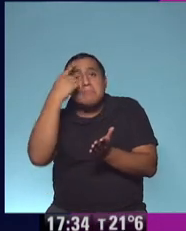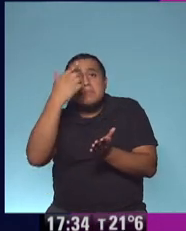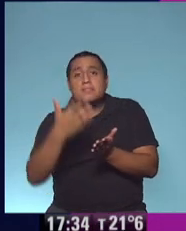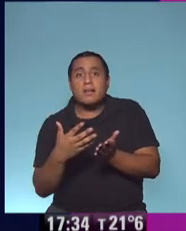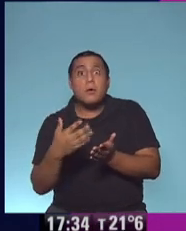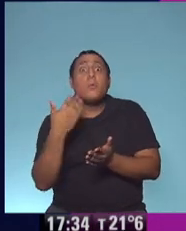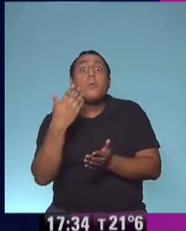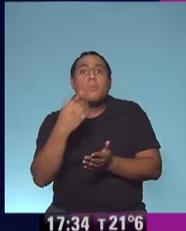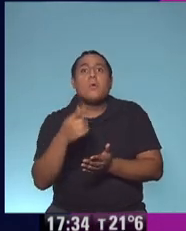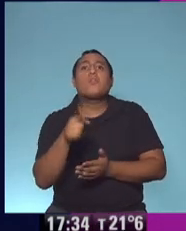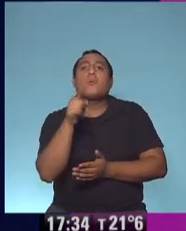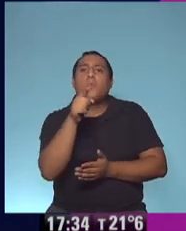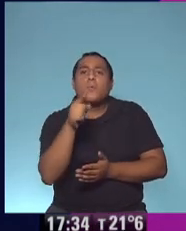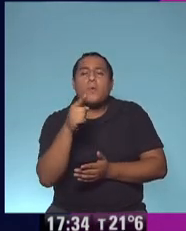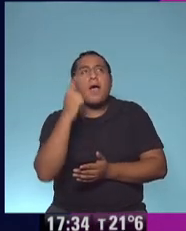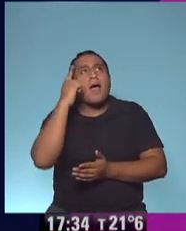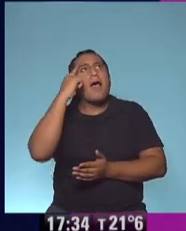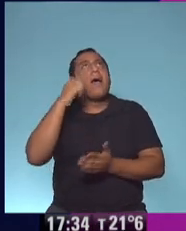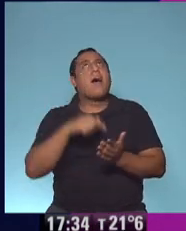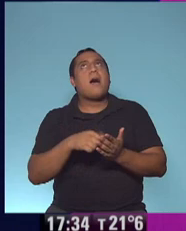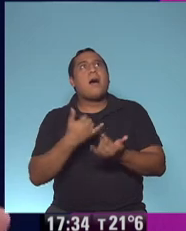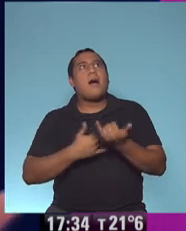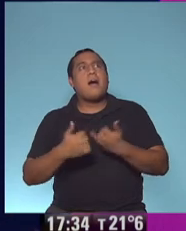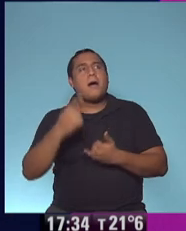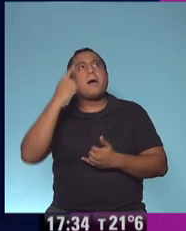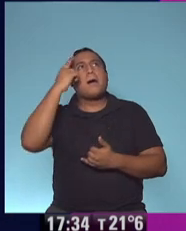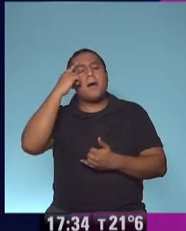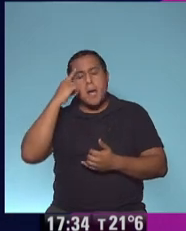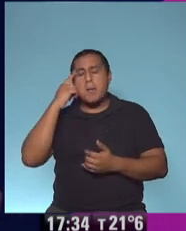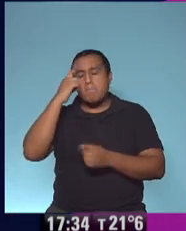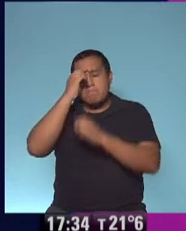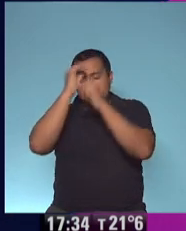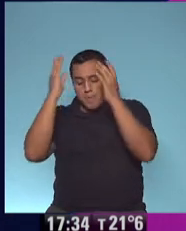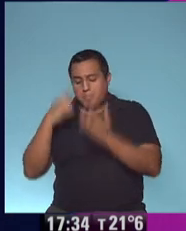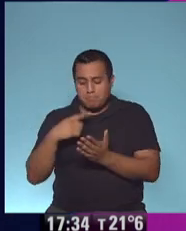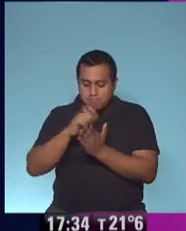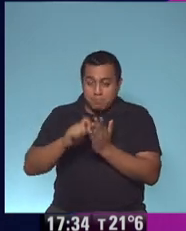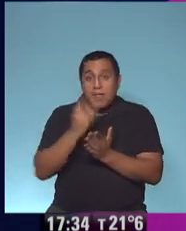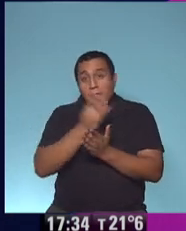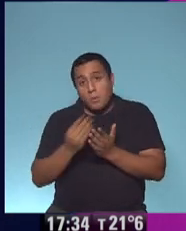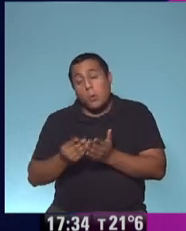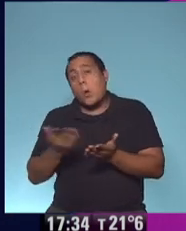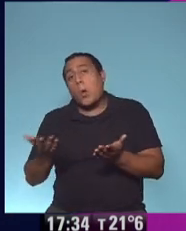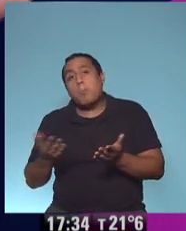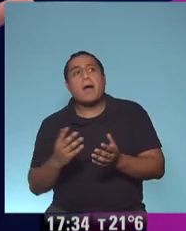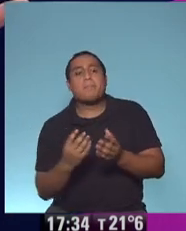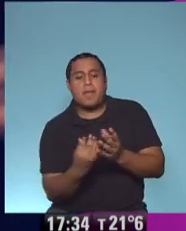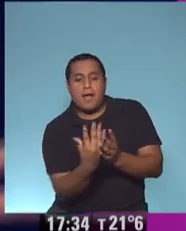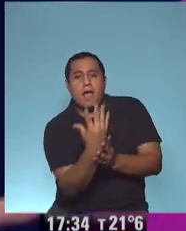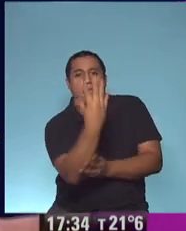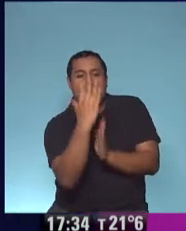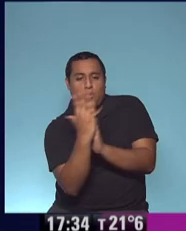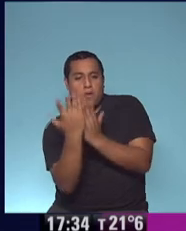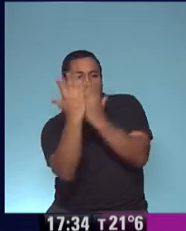hacer? Pueden hacer sus propios dibujos del cuento, las imágenes que le hayan aparecido. Pueden dibujar, por ejemplo, el árbol de libros.